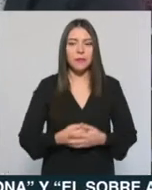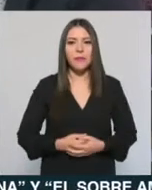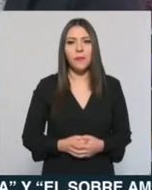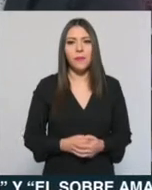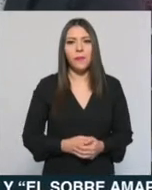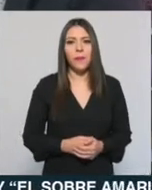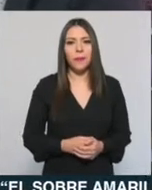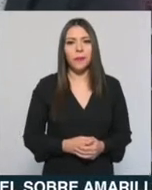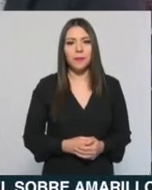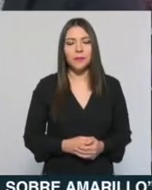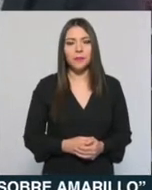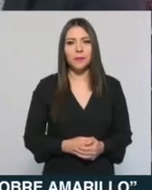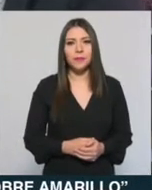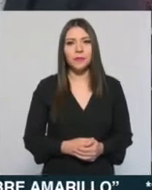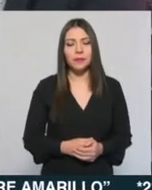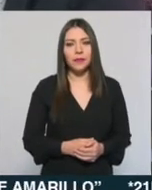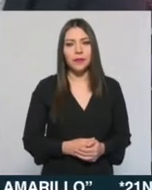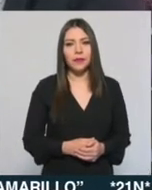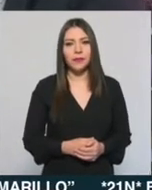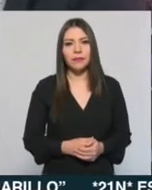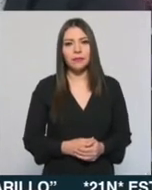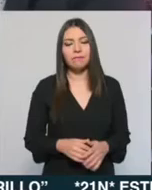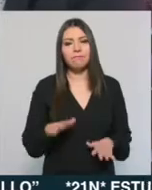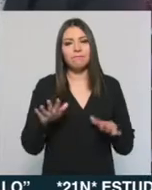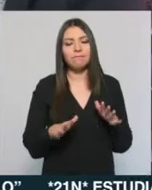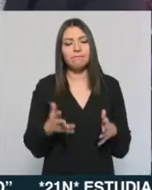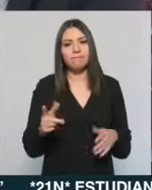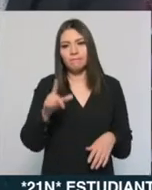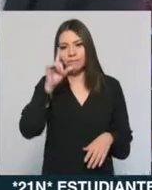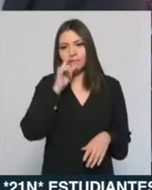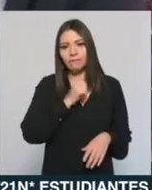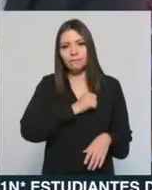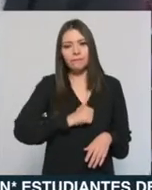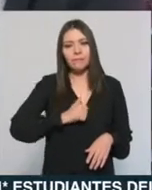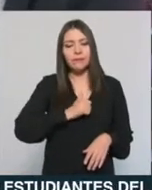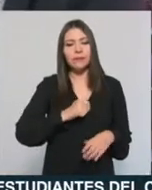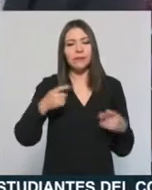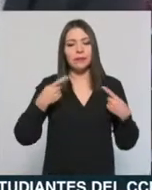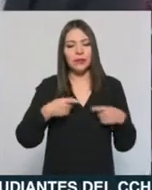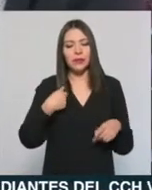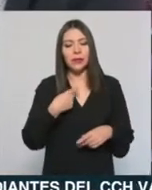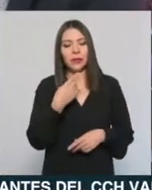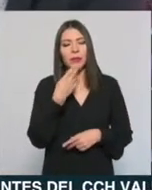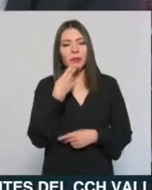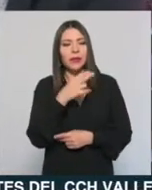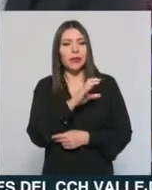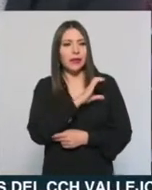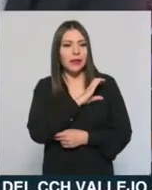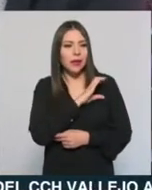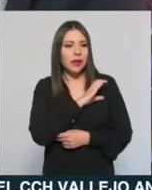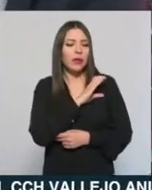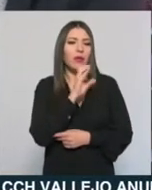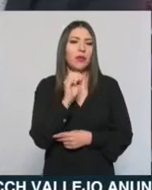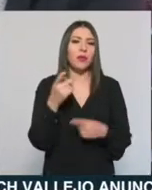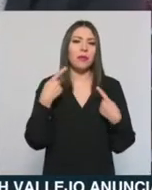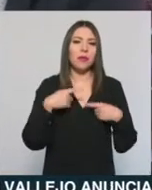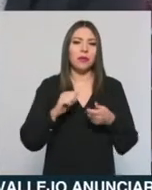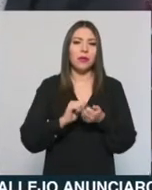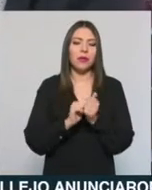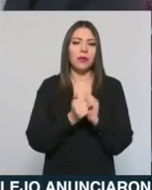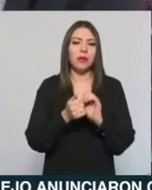Desgraciadamente me ha tocado que gente que quiero, que son mis clientes y que se vuelven parte de tu vida, sí,